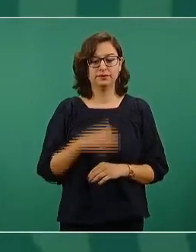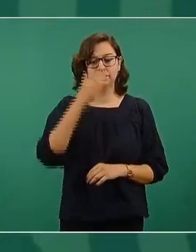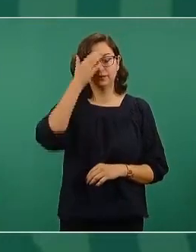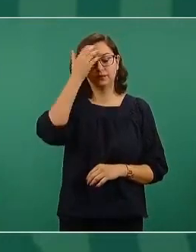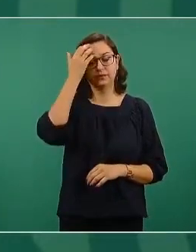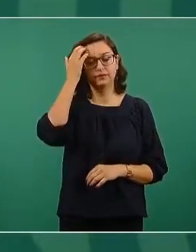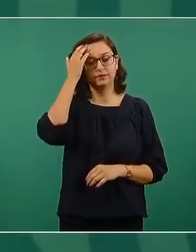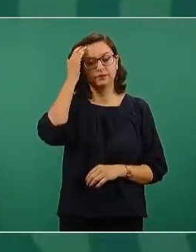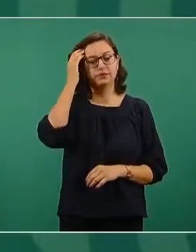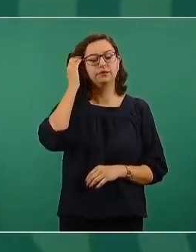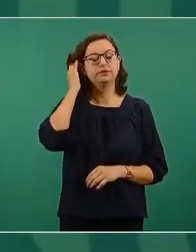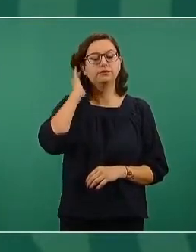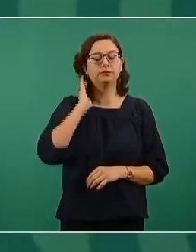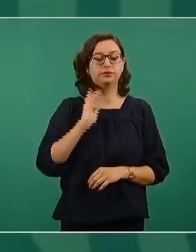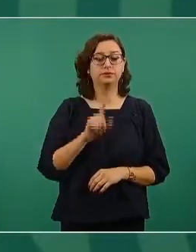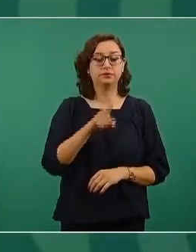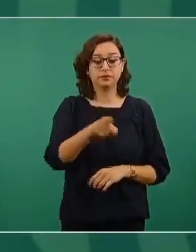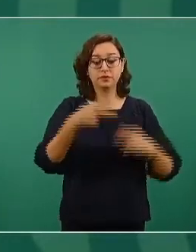Terminando con adultos mayores,